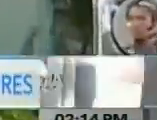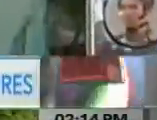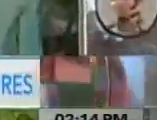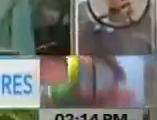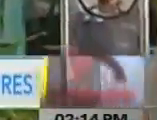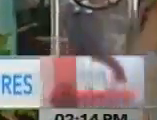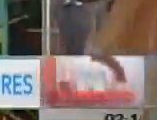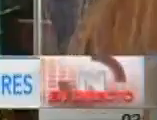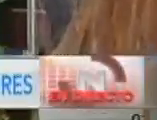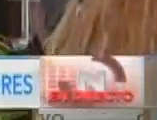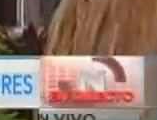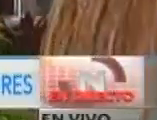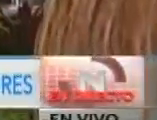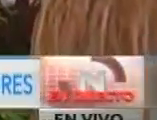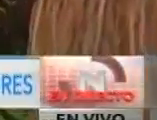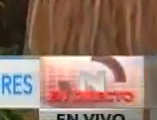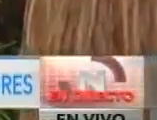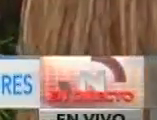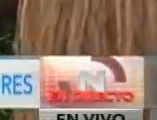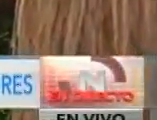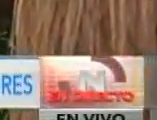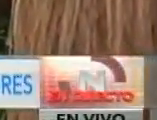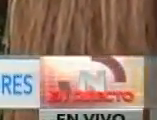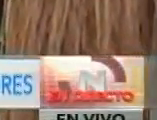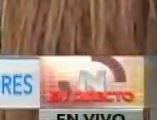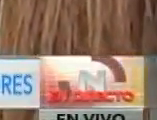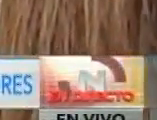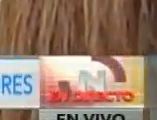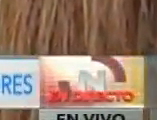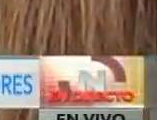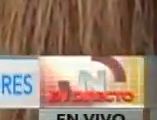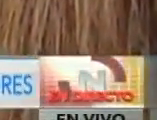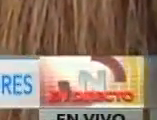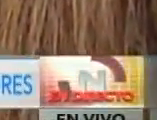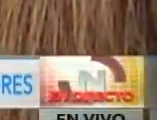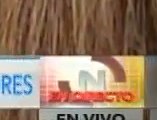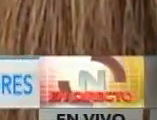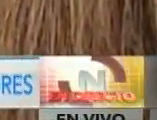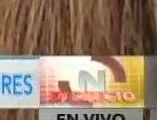Querida presidenta Jennifer, por favor, un micrófono para Jennifer.